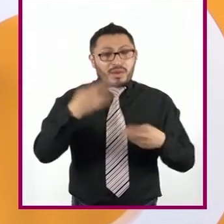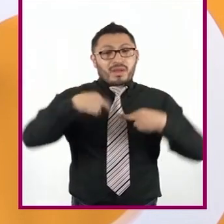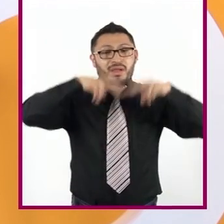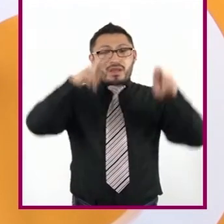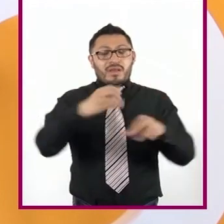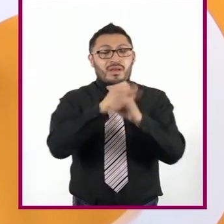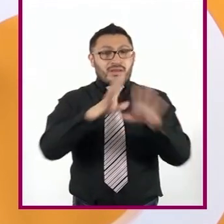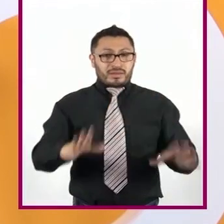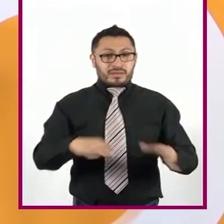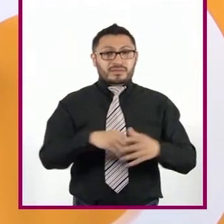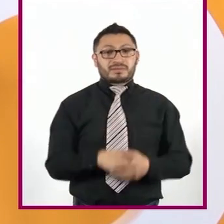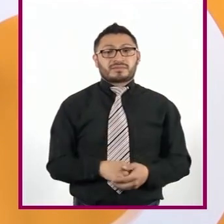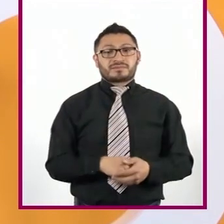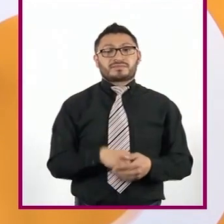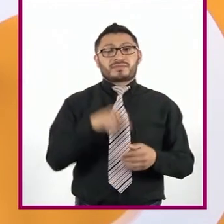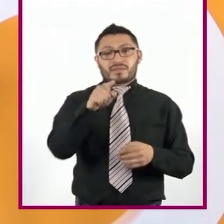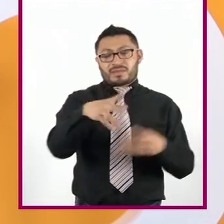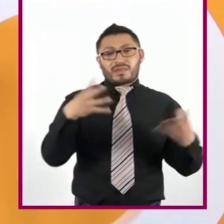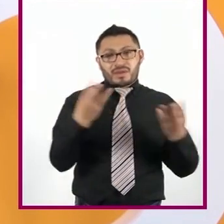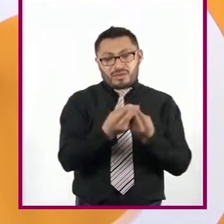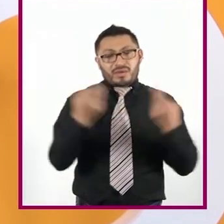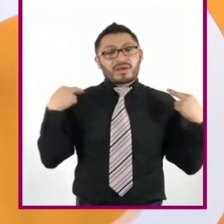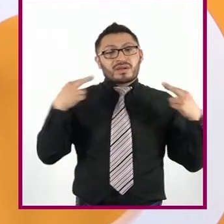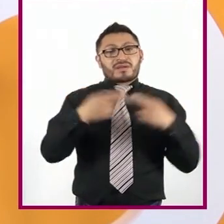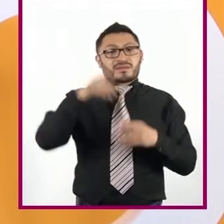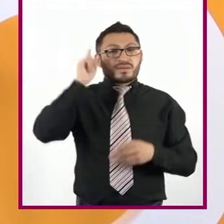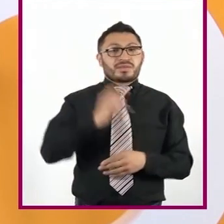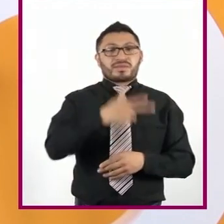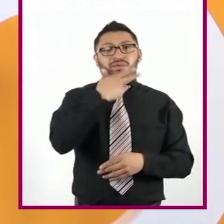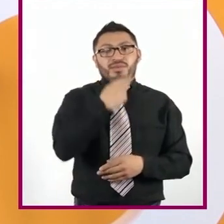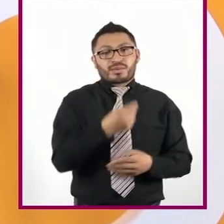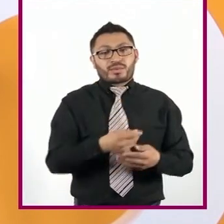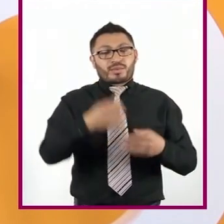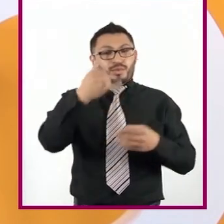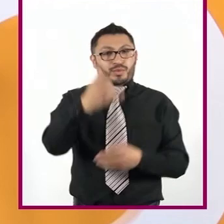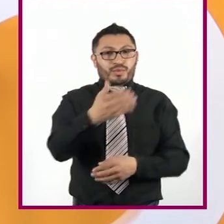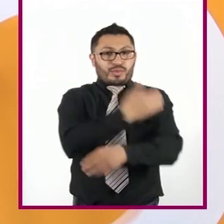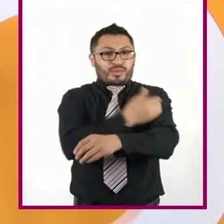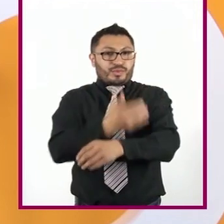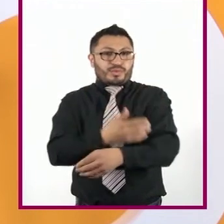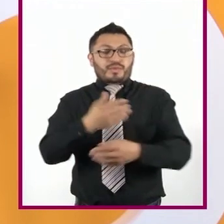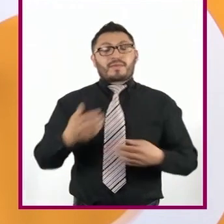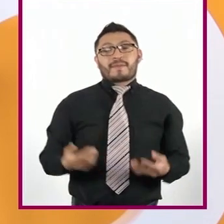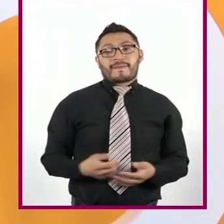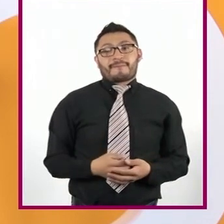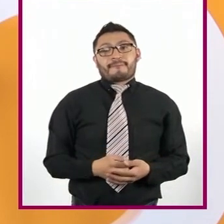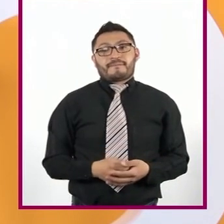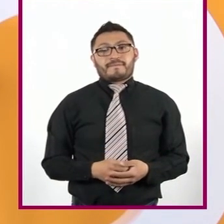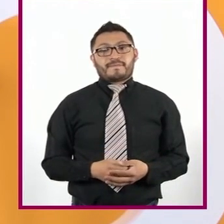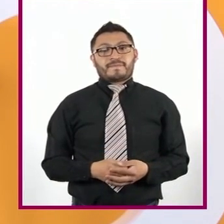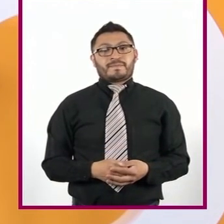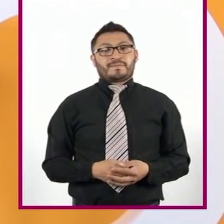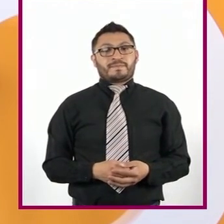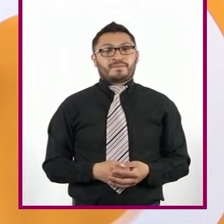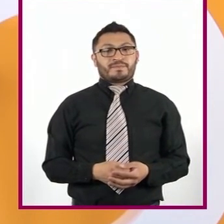información, con su profesora o profesor y sus compañeras y compañeros.